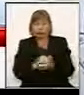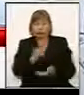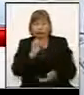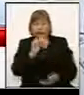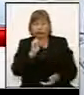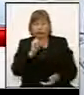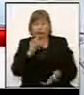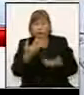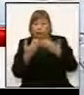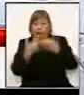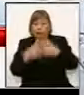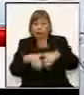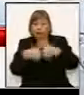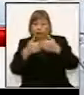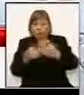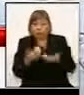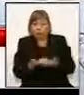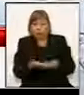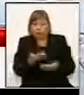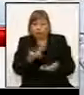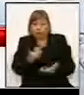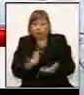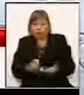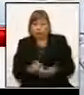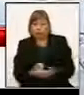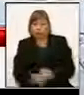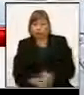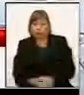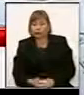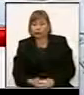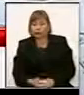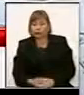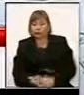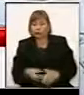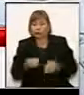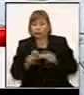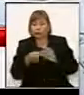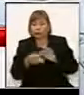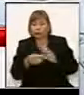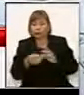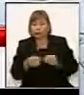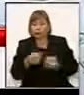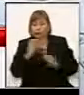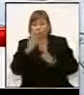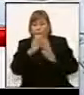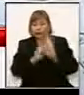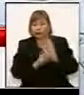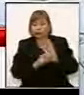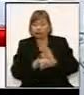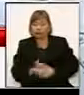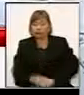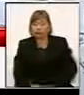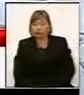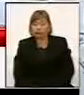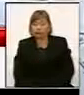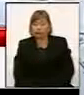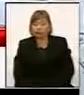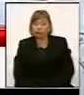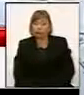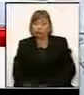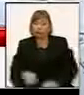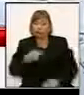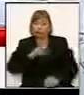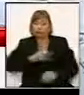alguna empresa previamente a la definición del proyecto de la Panamericana